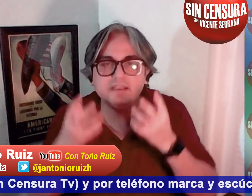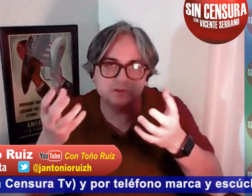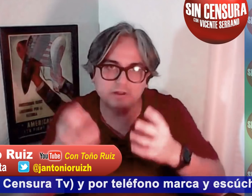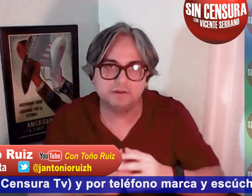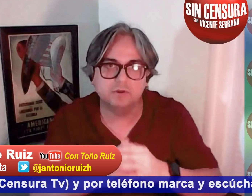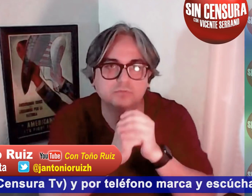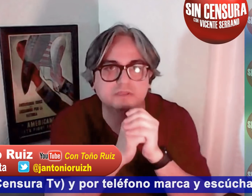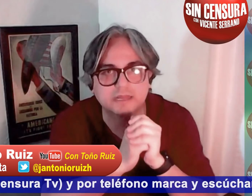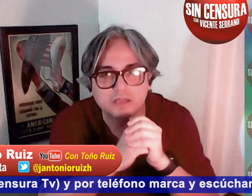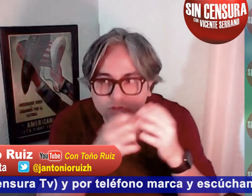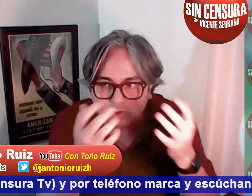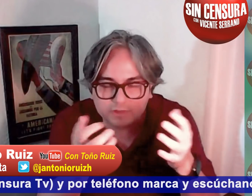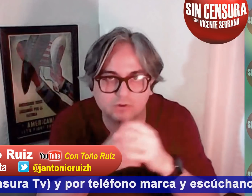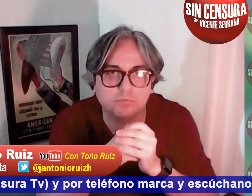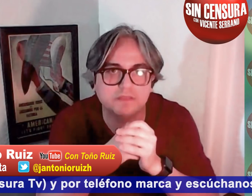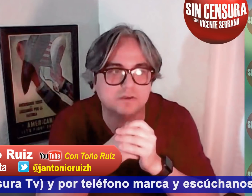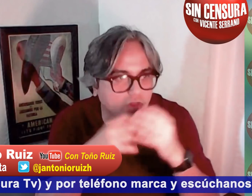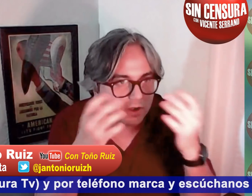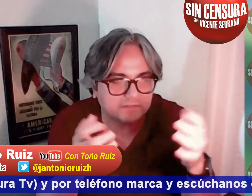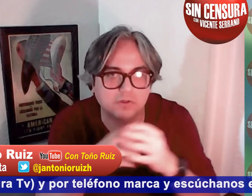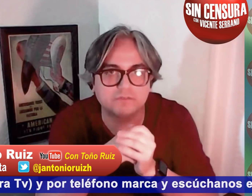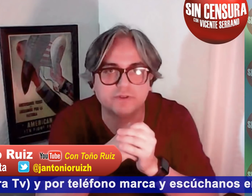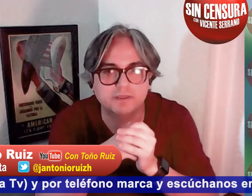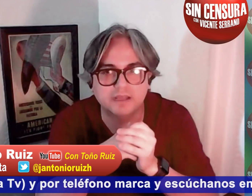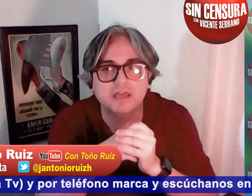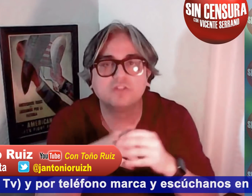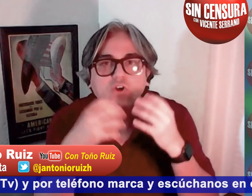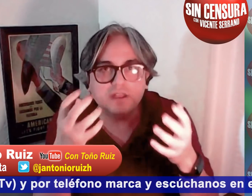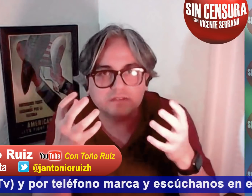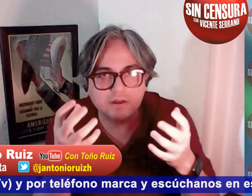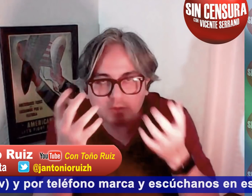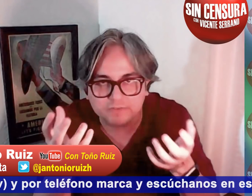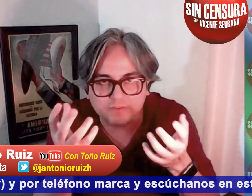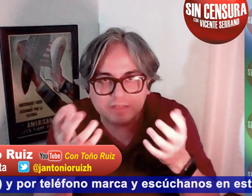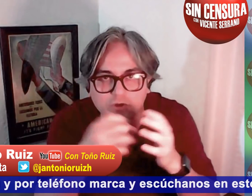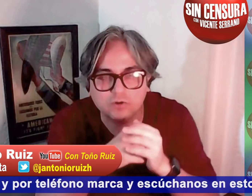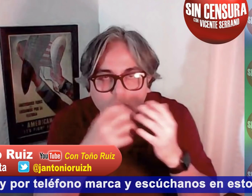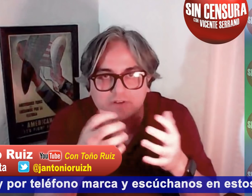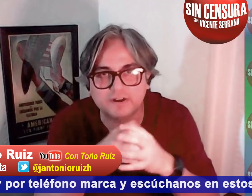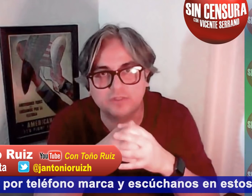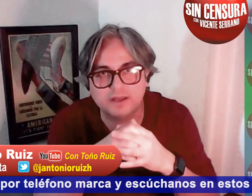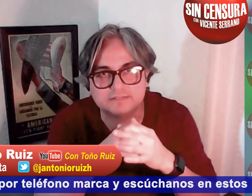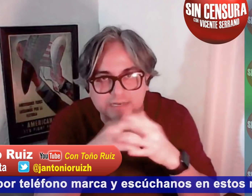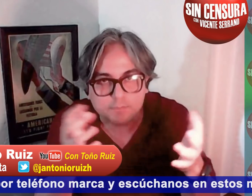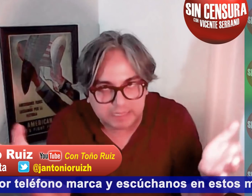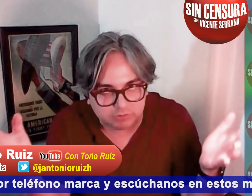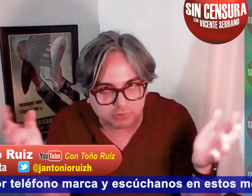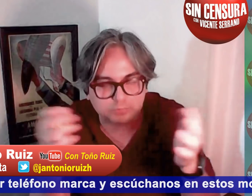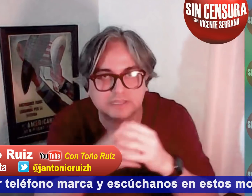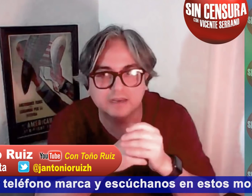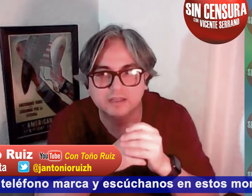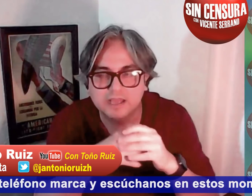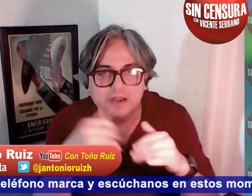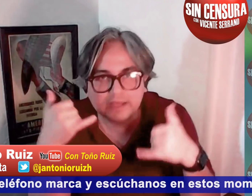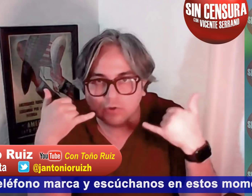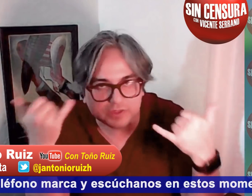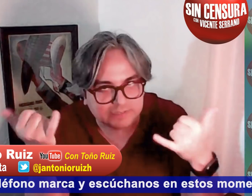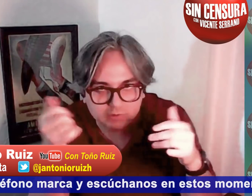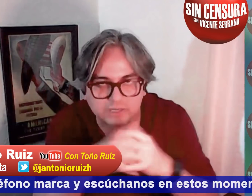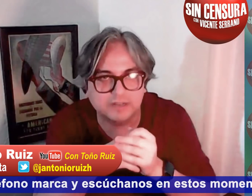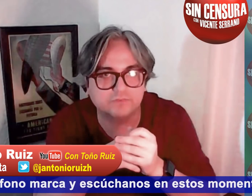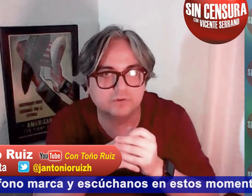demás y dóneselo a un hospital, dóneselo a un médico, dóneselo a una enfermera, dóneselo a un afanador o una afanadora que está limpiando ese hospital, al